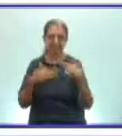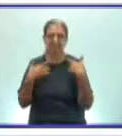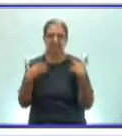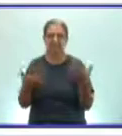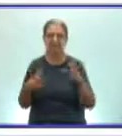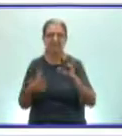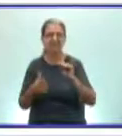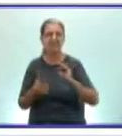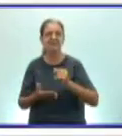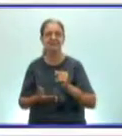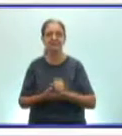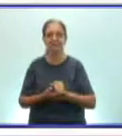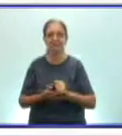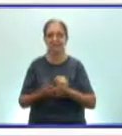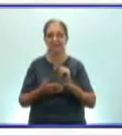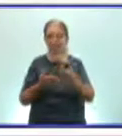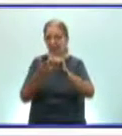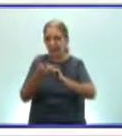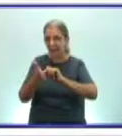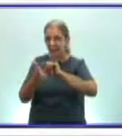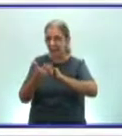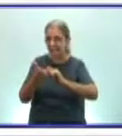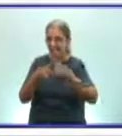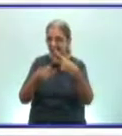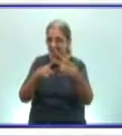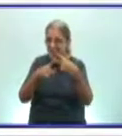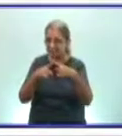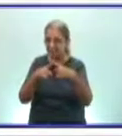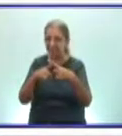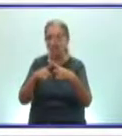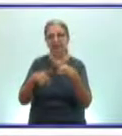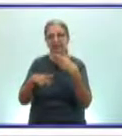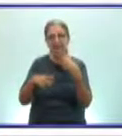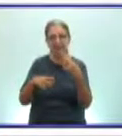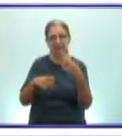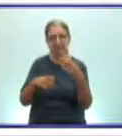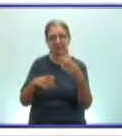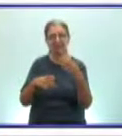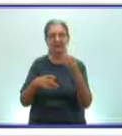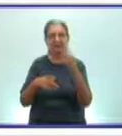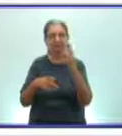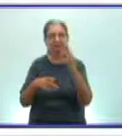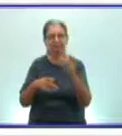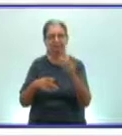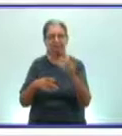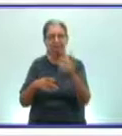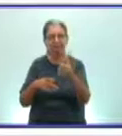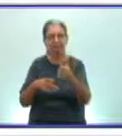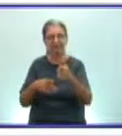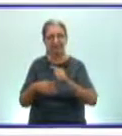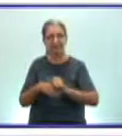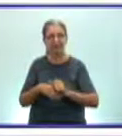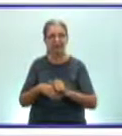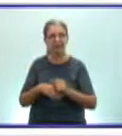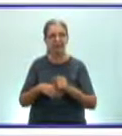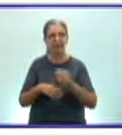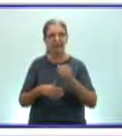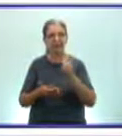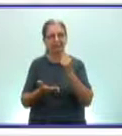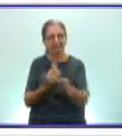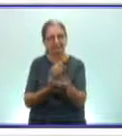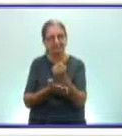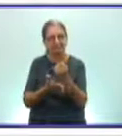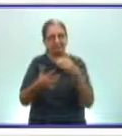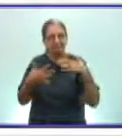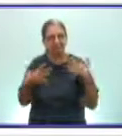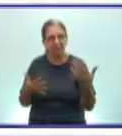decía, marca con una X las respuestas correctas. Se puede afirmar que